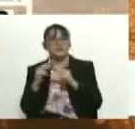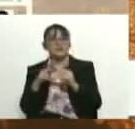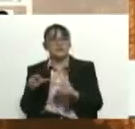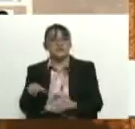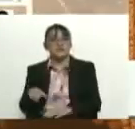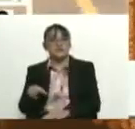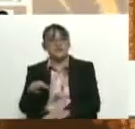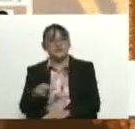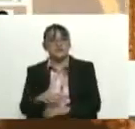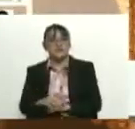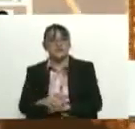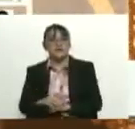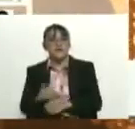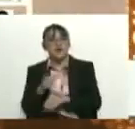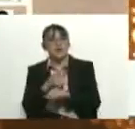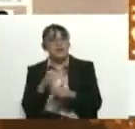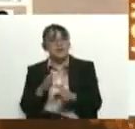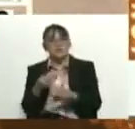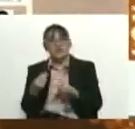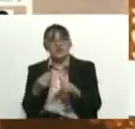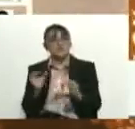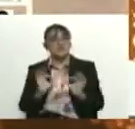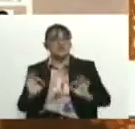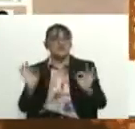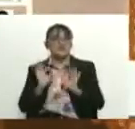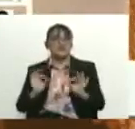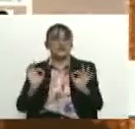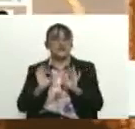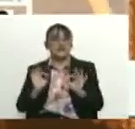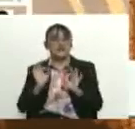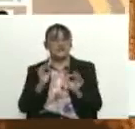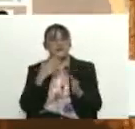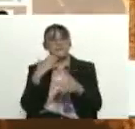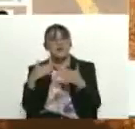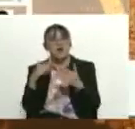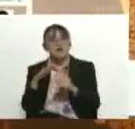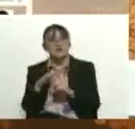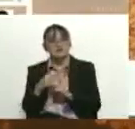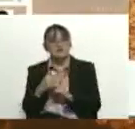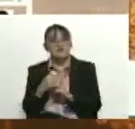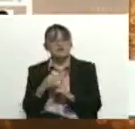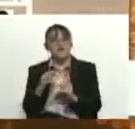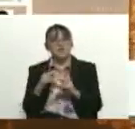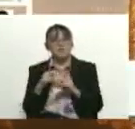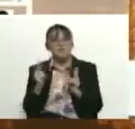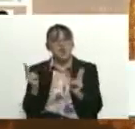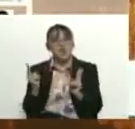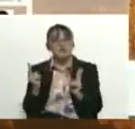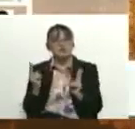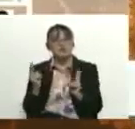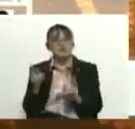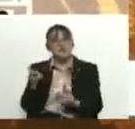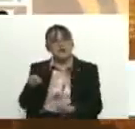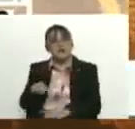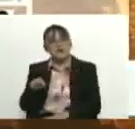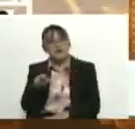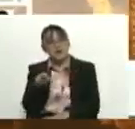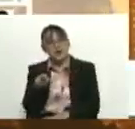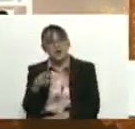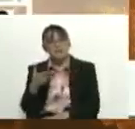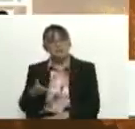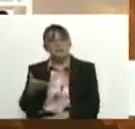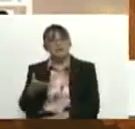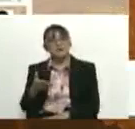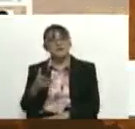río socopó la gobernación no ha hecho absolutamente nada para mejorar la situación de un puente sobre un río importante el río